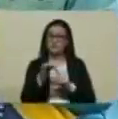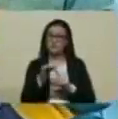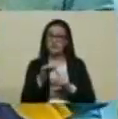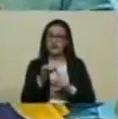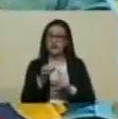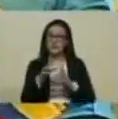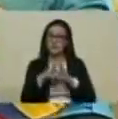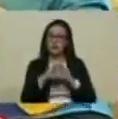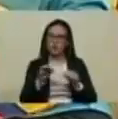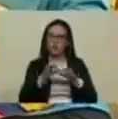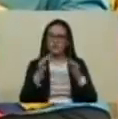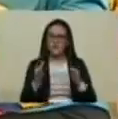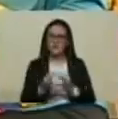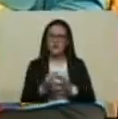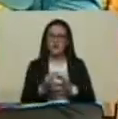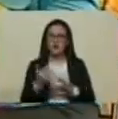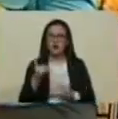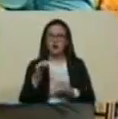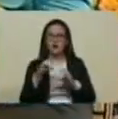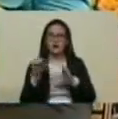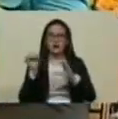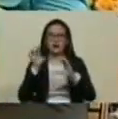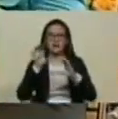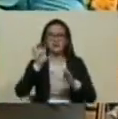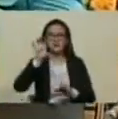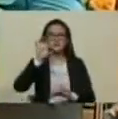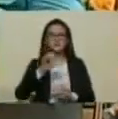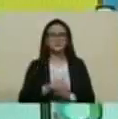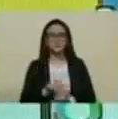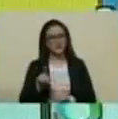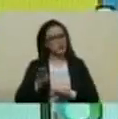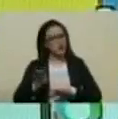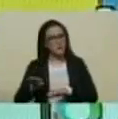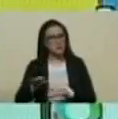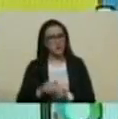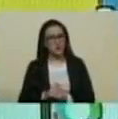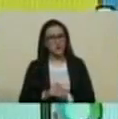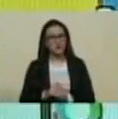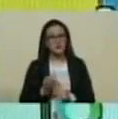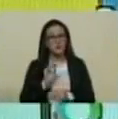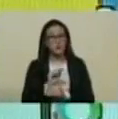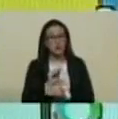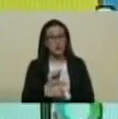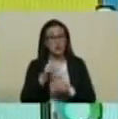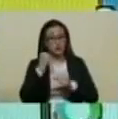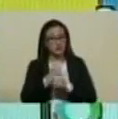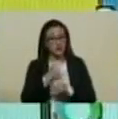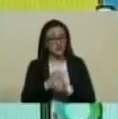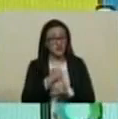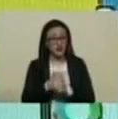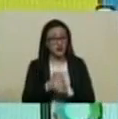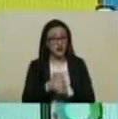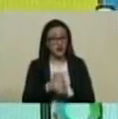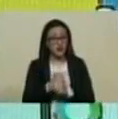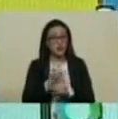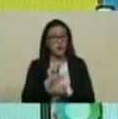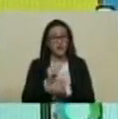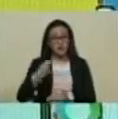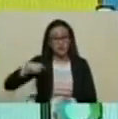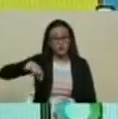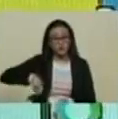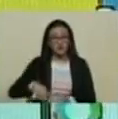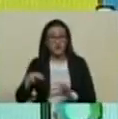las familias del carnet de la patria, que es un respaldo, miren, cuidando el empleo, cuidando el salario,